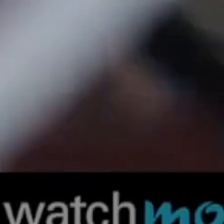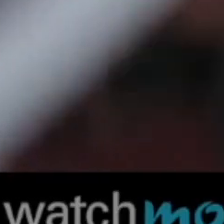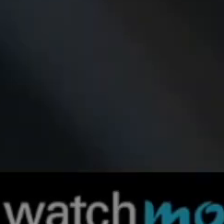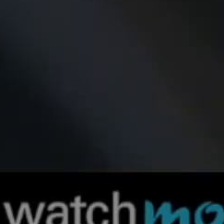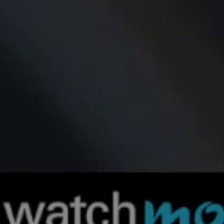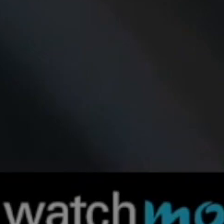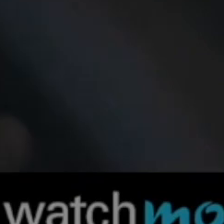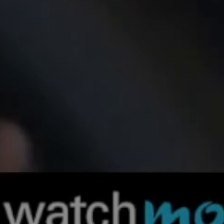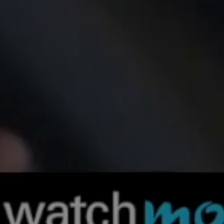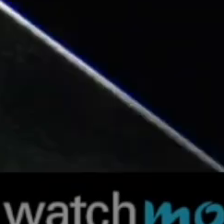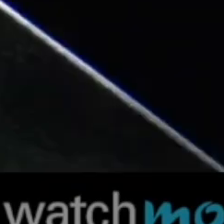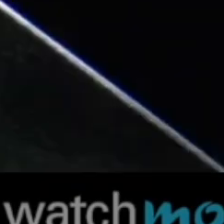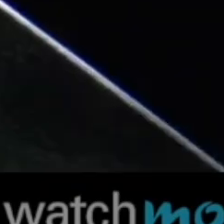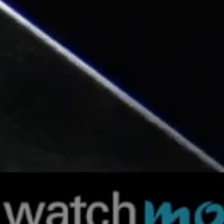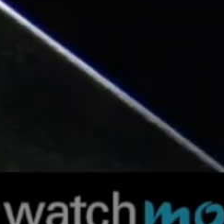Roger.